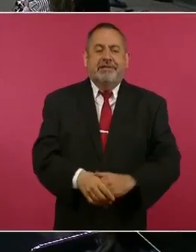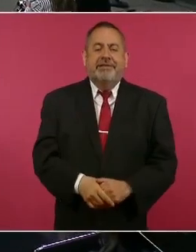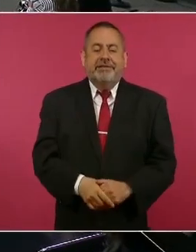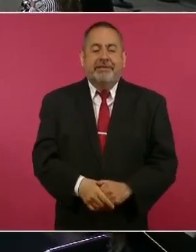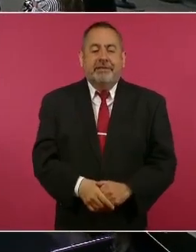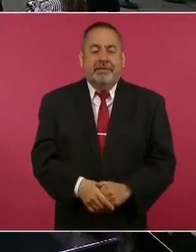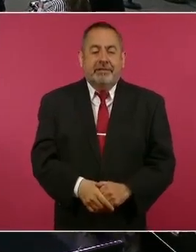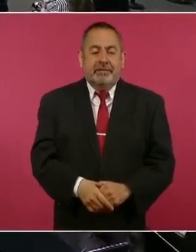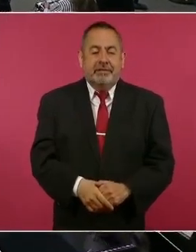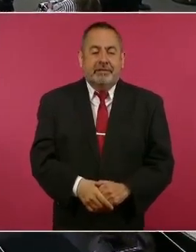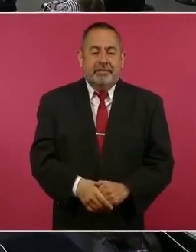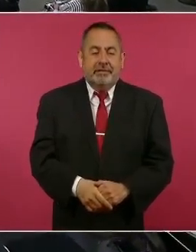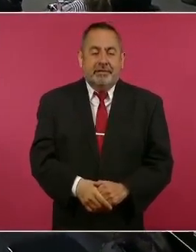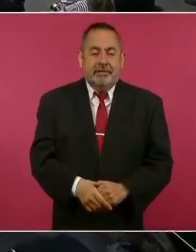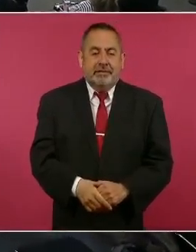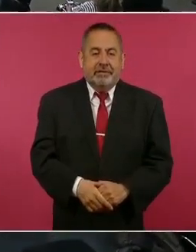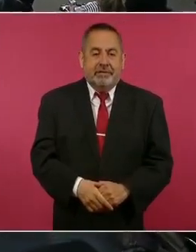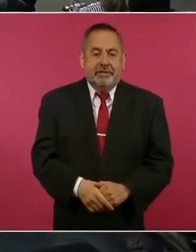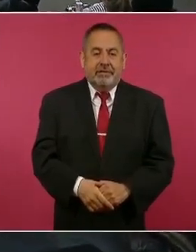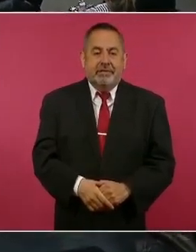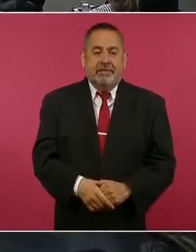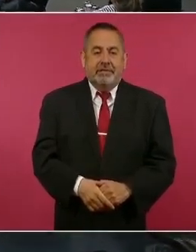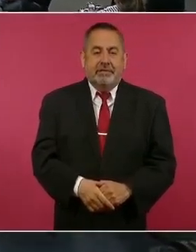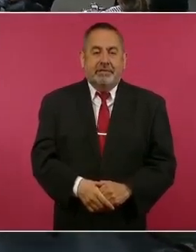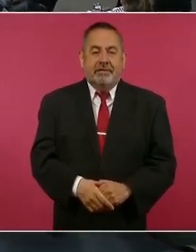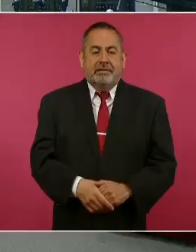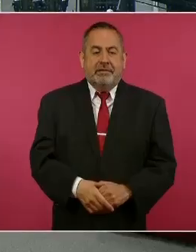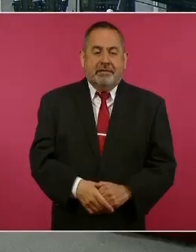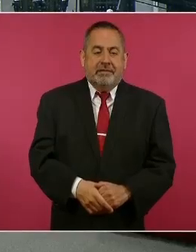Sí, el narcoestado, sí.